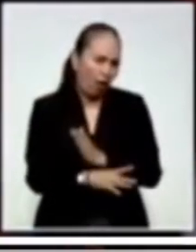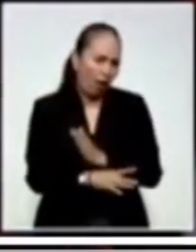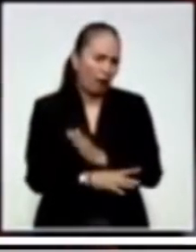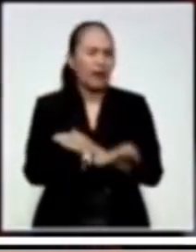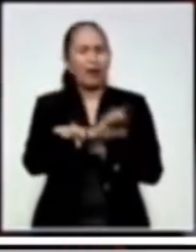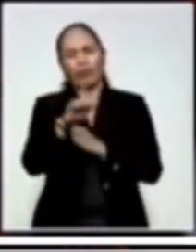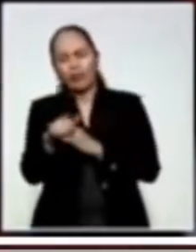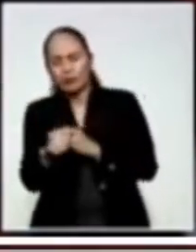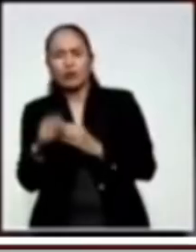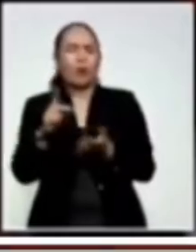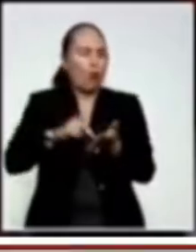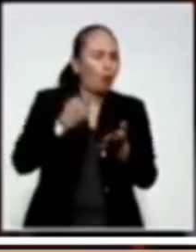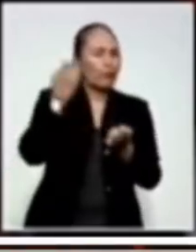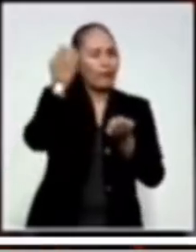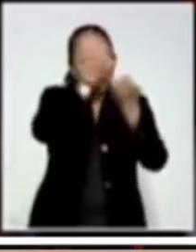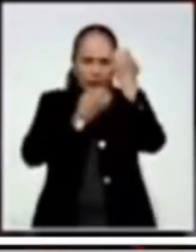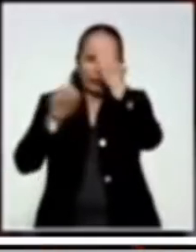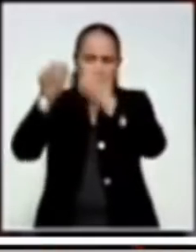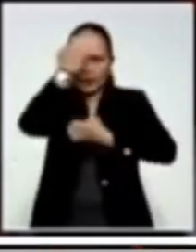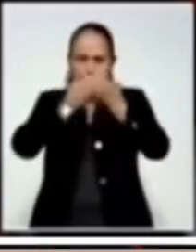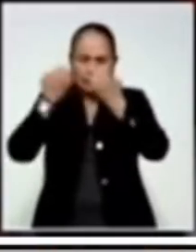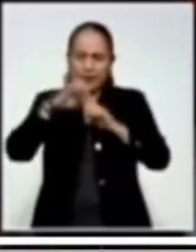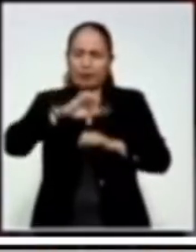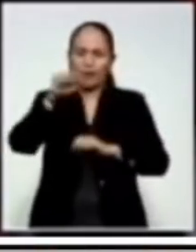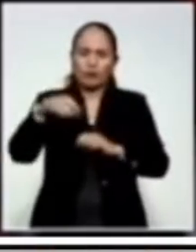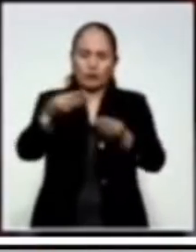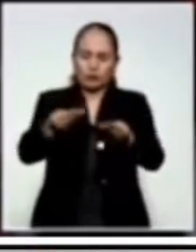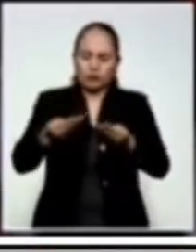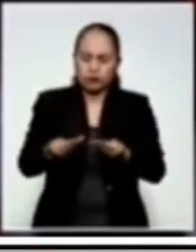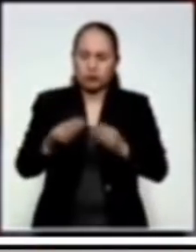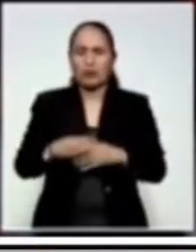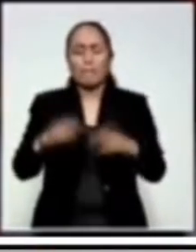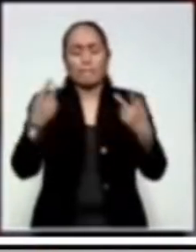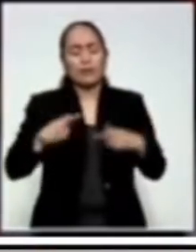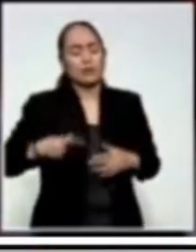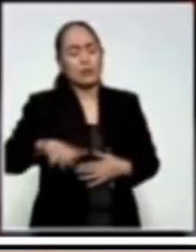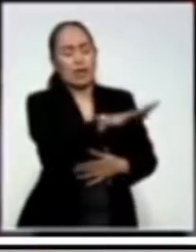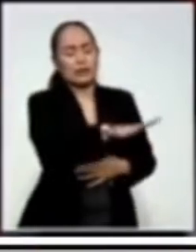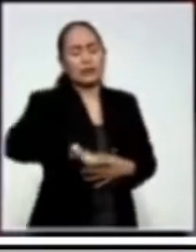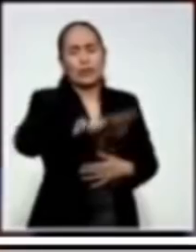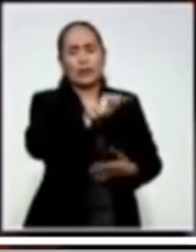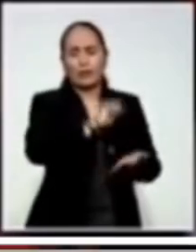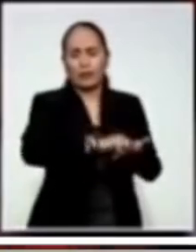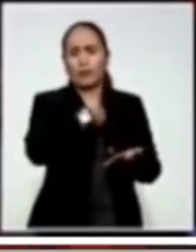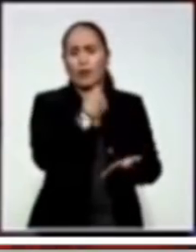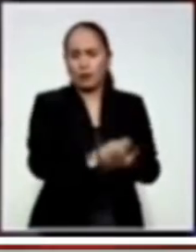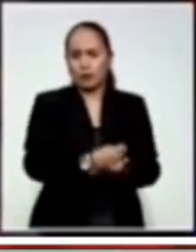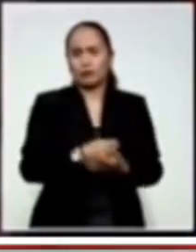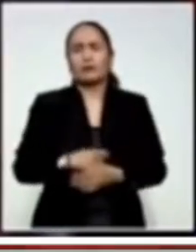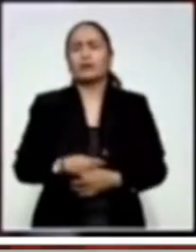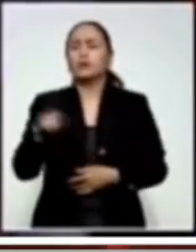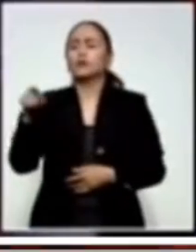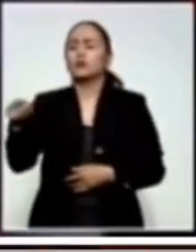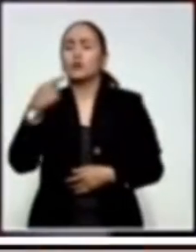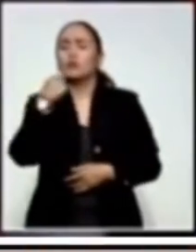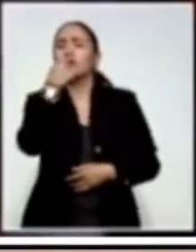una reevaluación y se admitió esta controversia. ¿Qué le dice a la población de Tamaulipas que está esperando que la